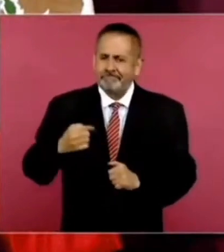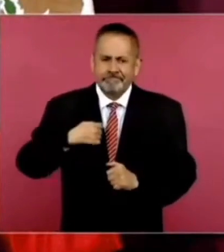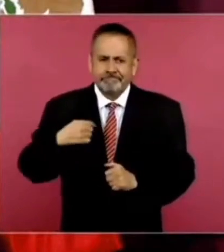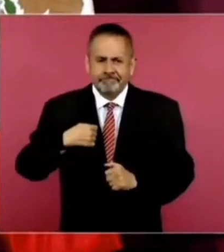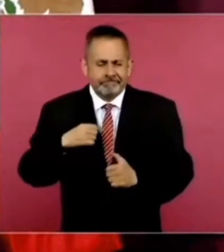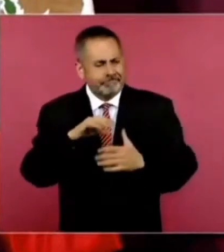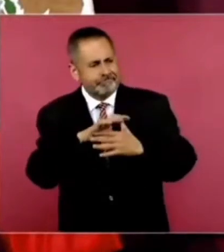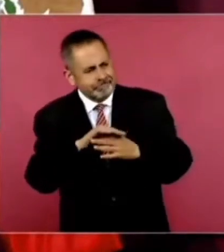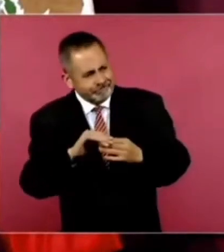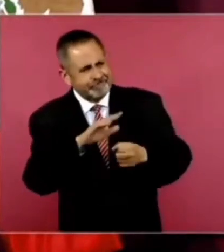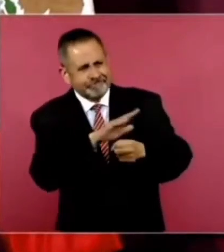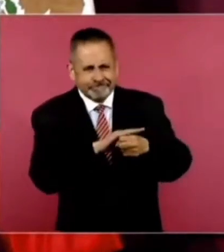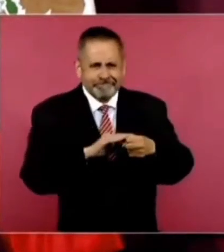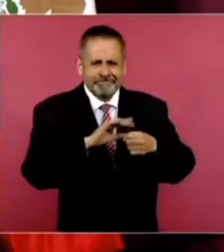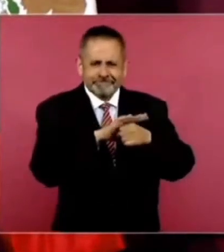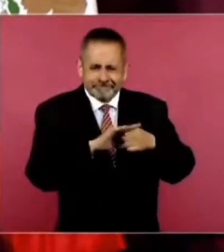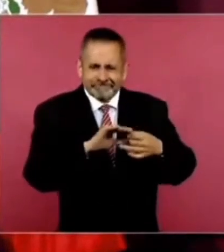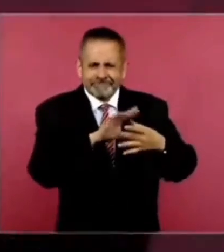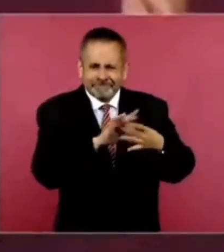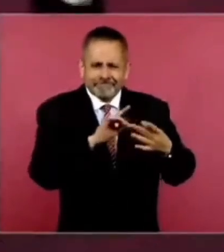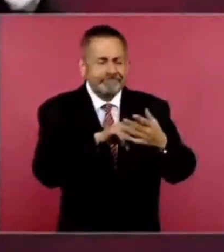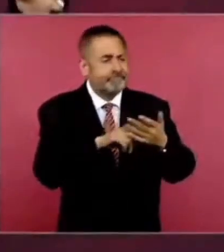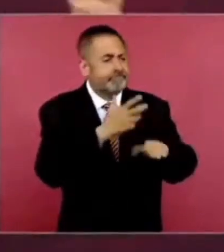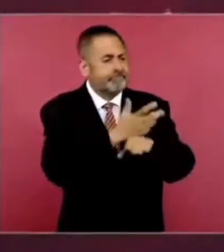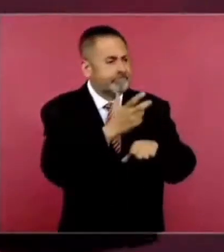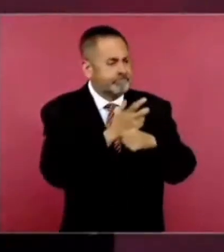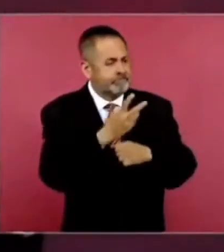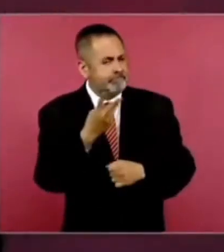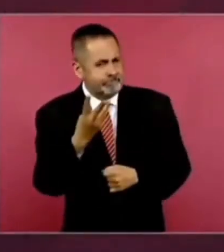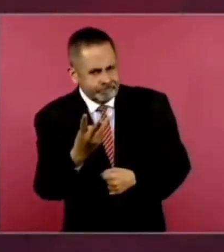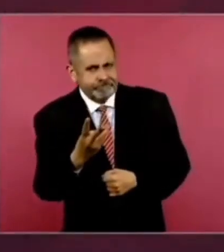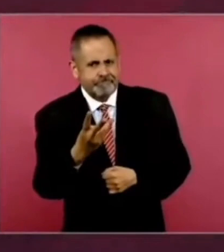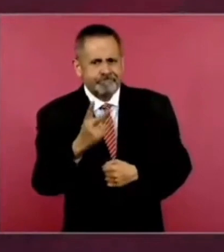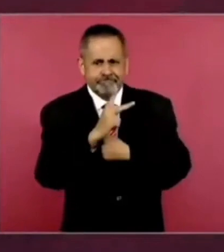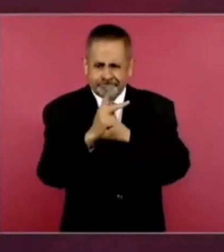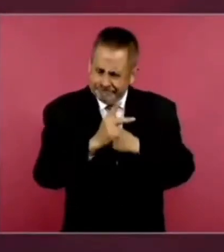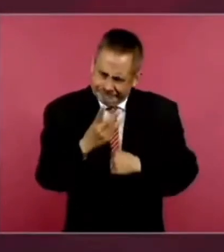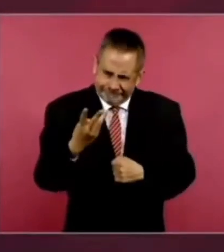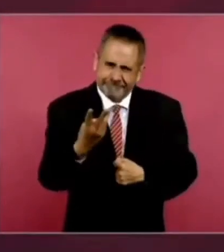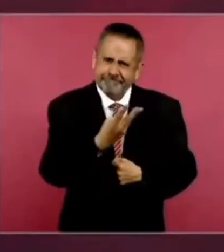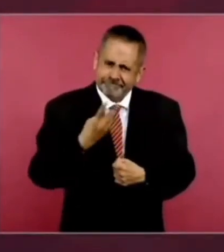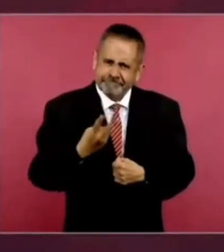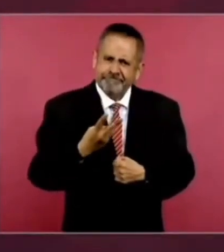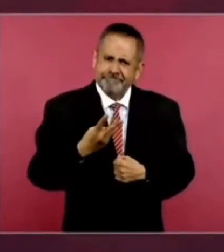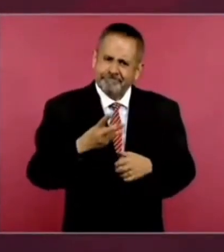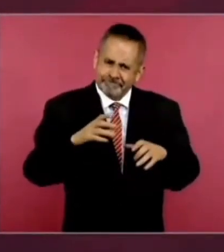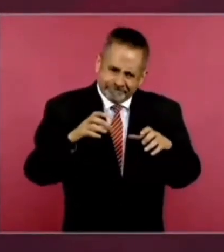convencer al gobierno de Estados Unidos que fuesen los 3 países.